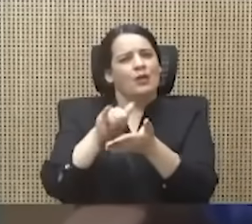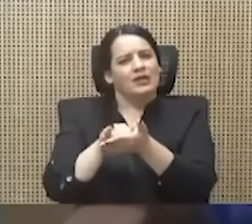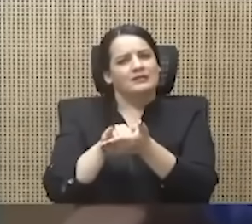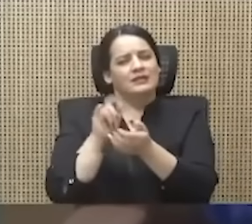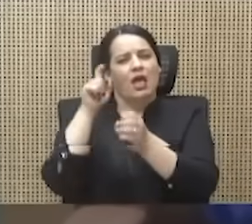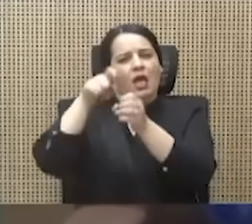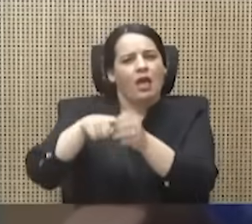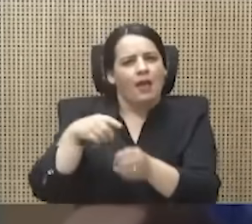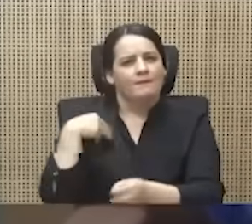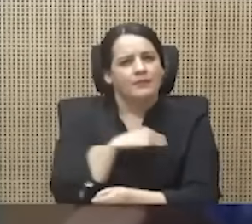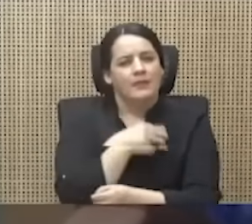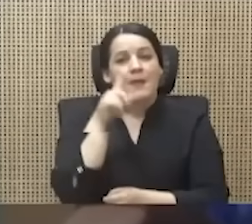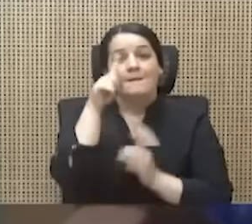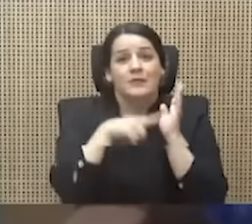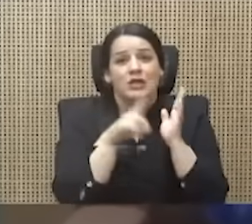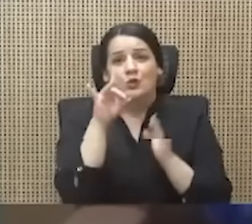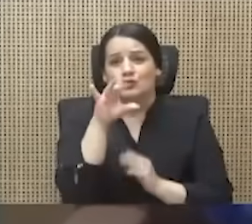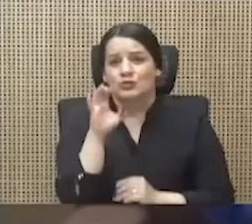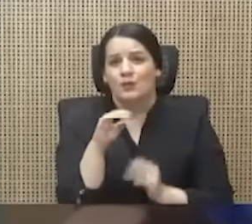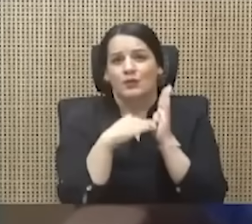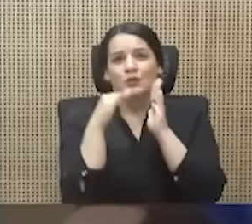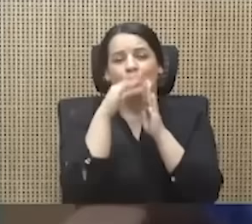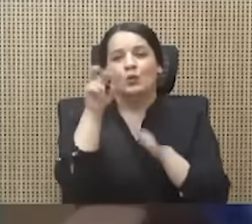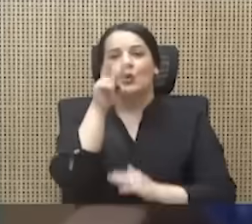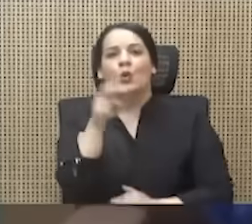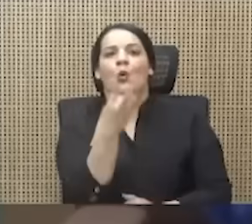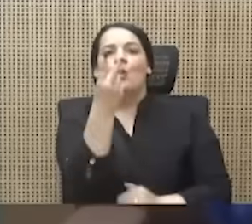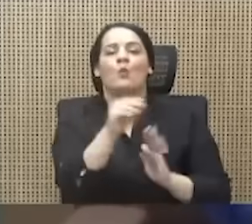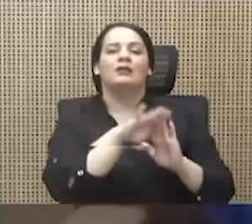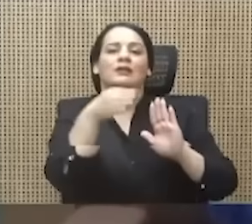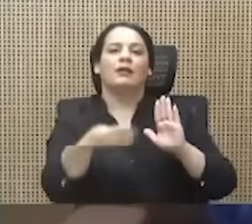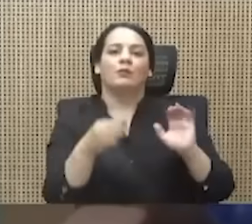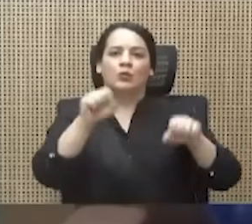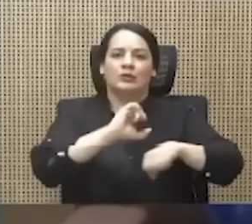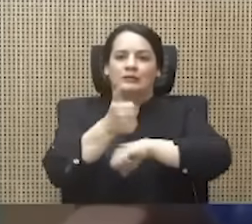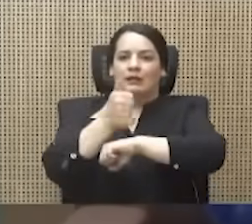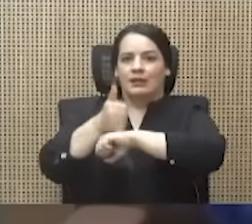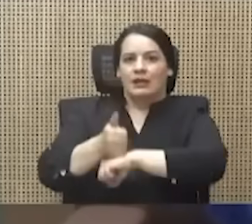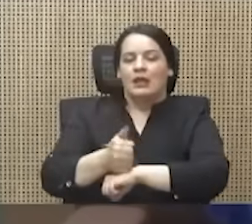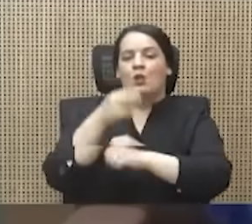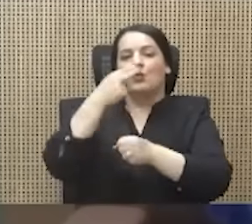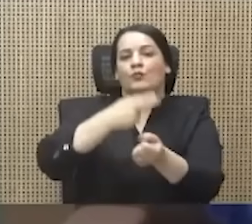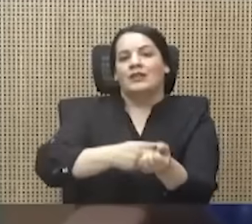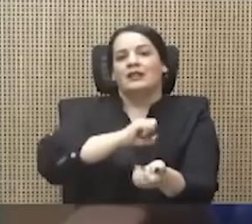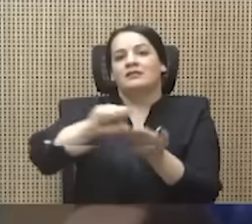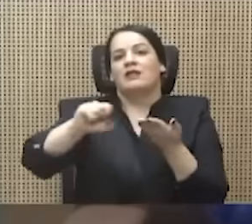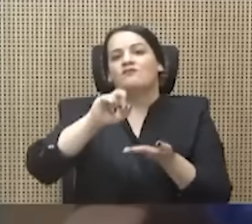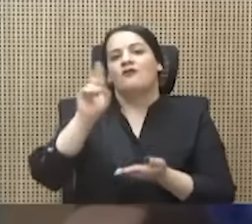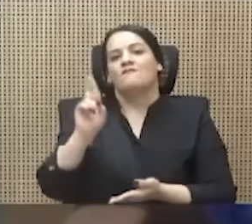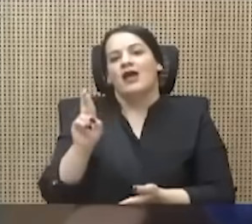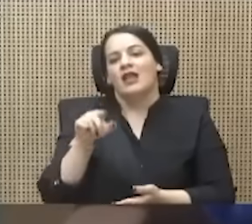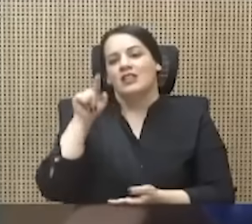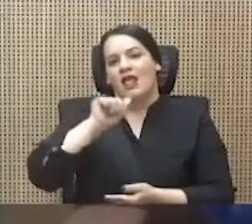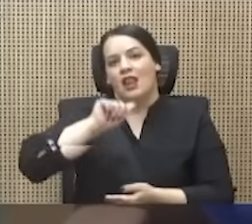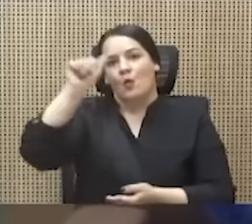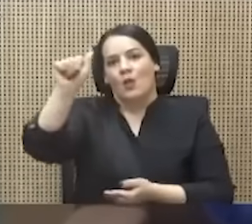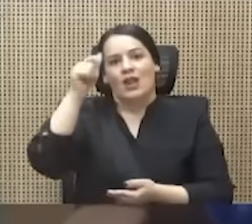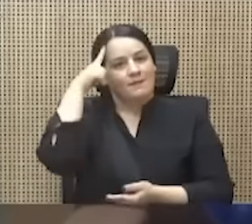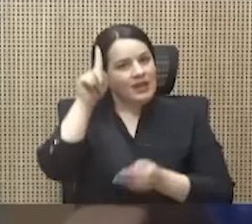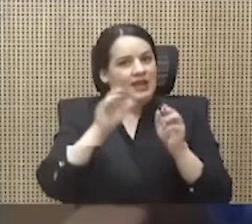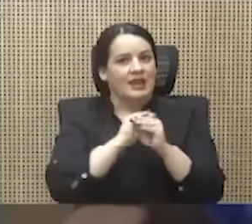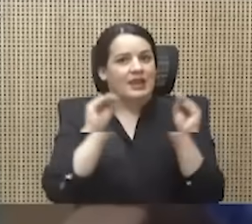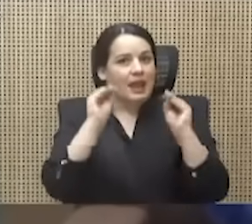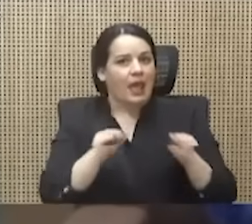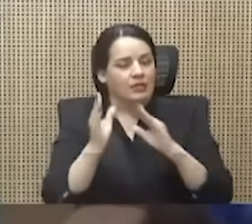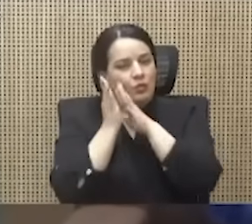Con 1.800 millones de colones, ¿cuántas camas podríamos instalar en el Hospital San Rafael de Alajuela para que nadie tenga que dormir en el suelo, por